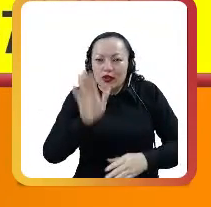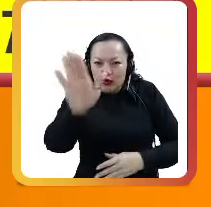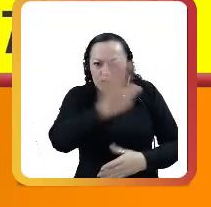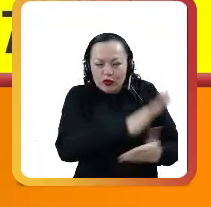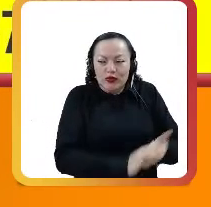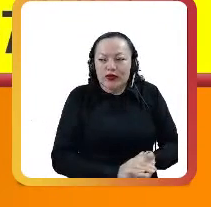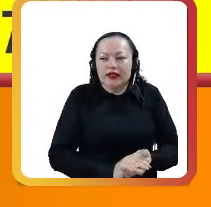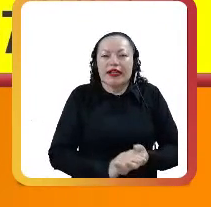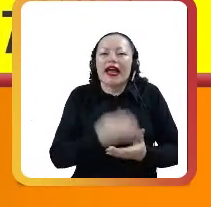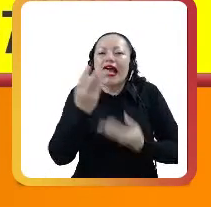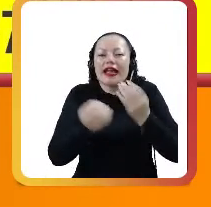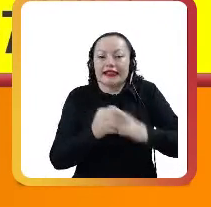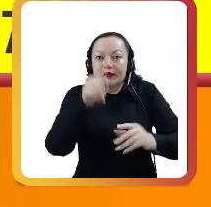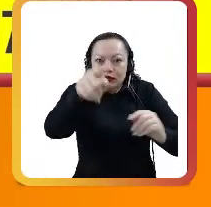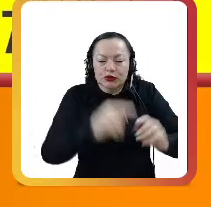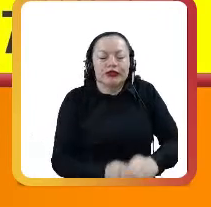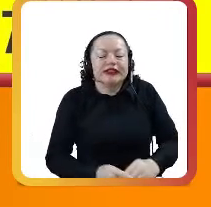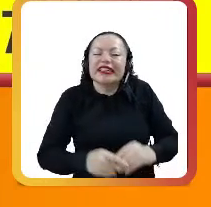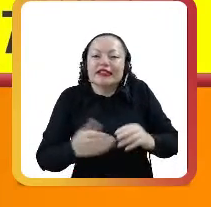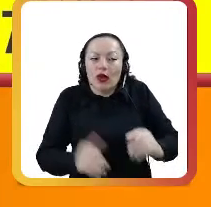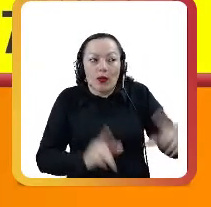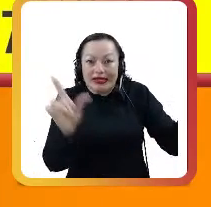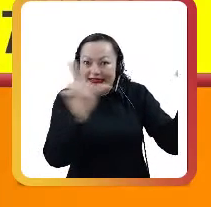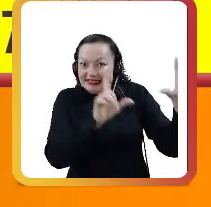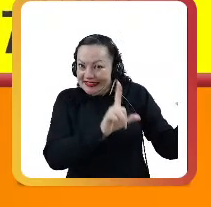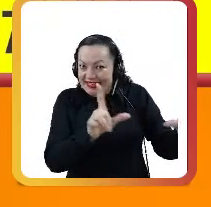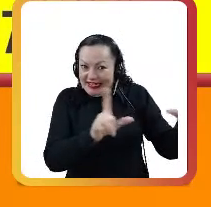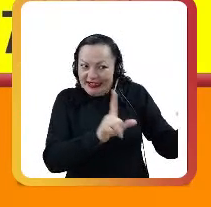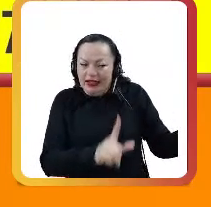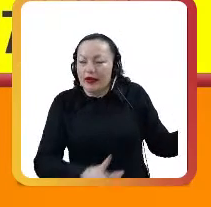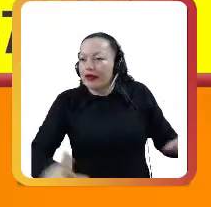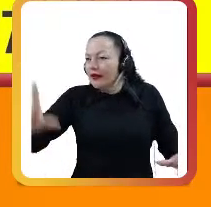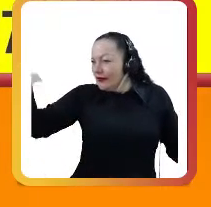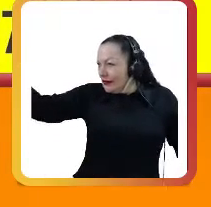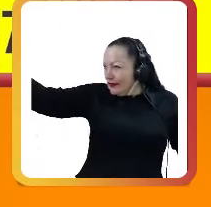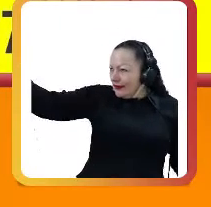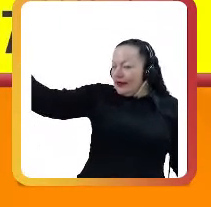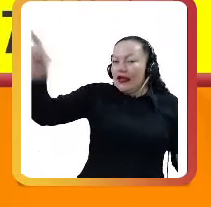lo que van a hacer es, se toman la foto y por WhatsApp al